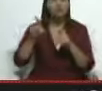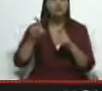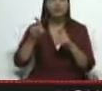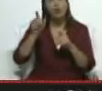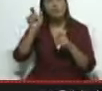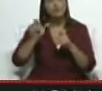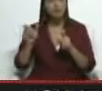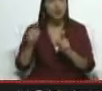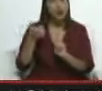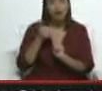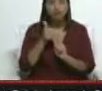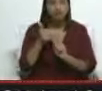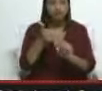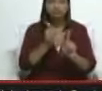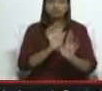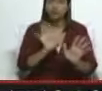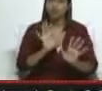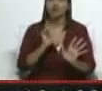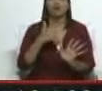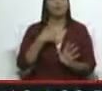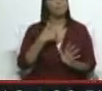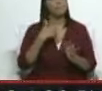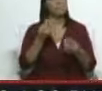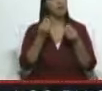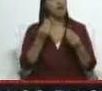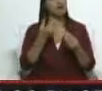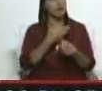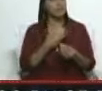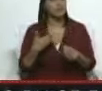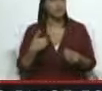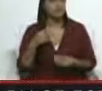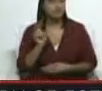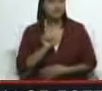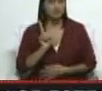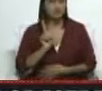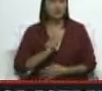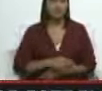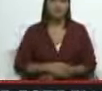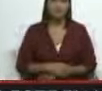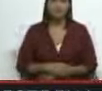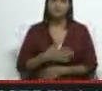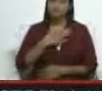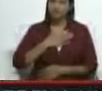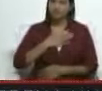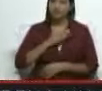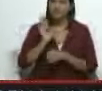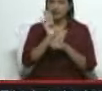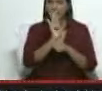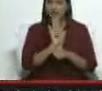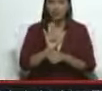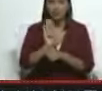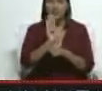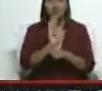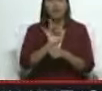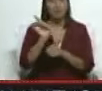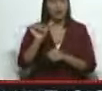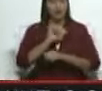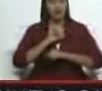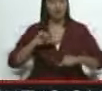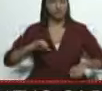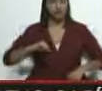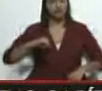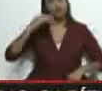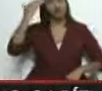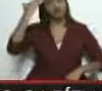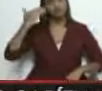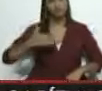a ser presidente de Venezuela para cuidar que la Fuerza Armada bolivariana